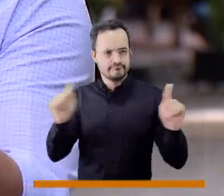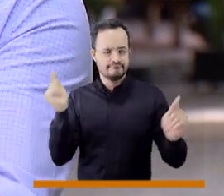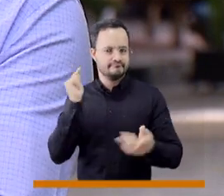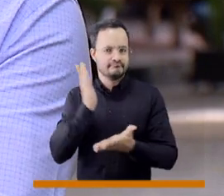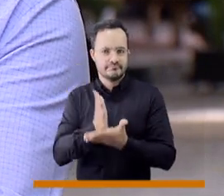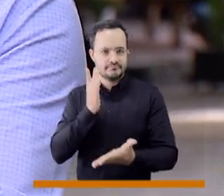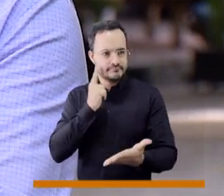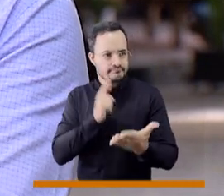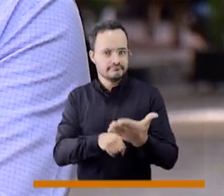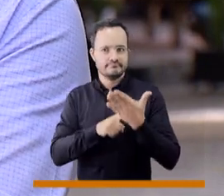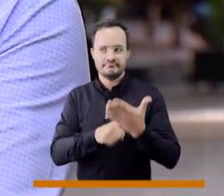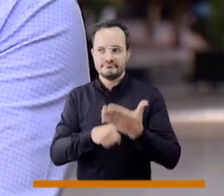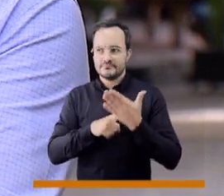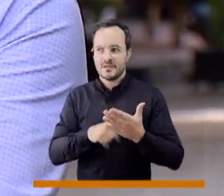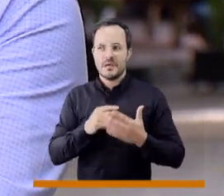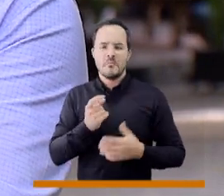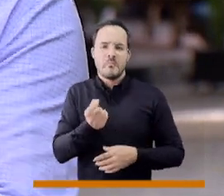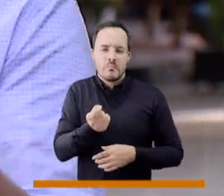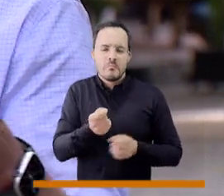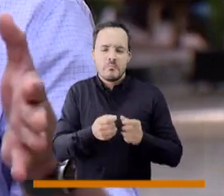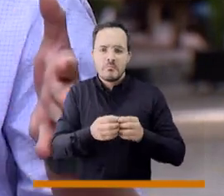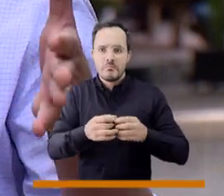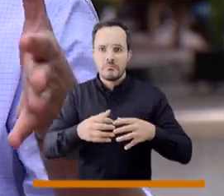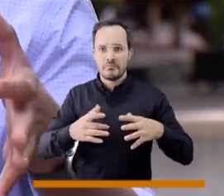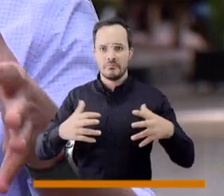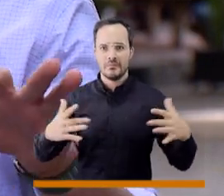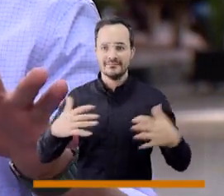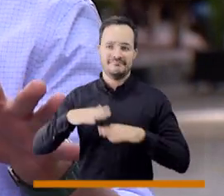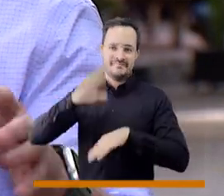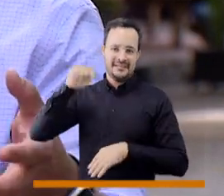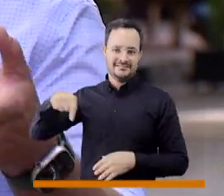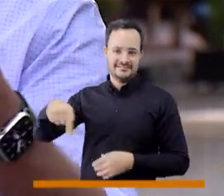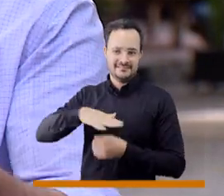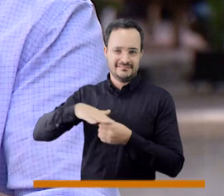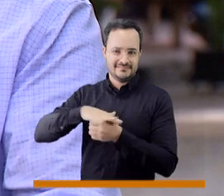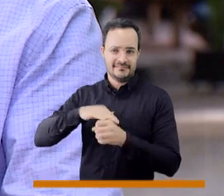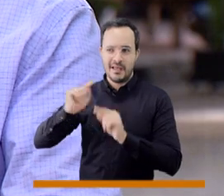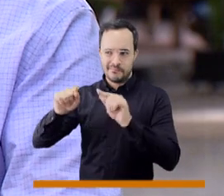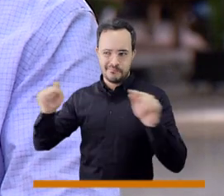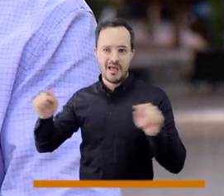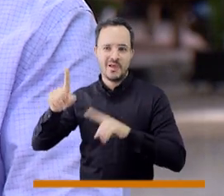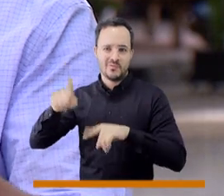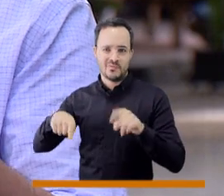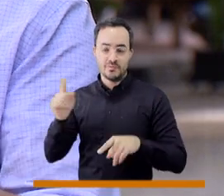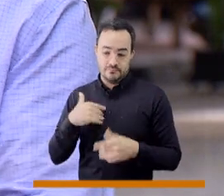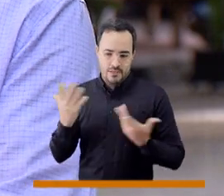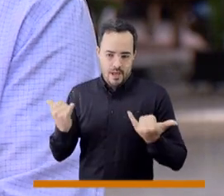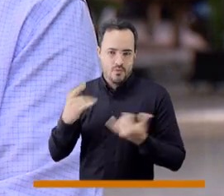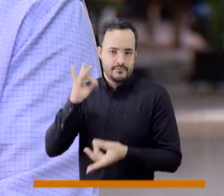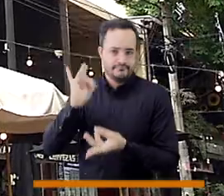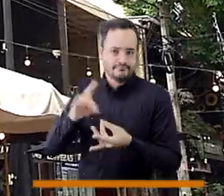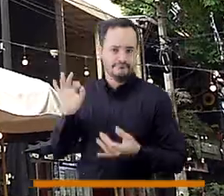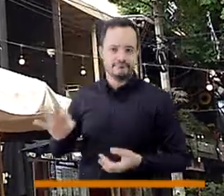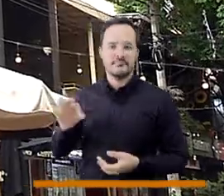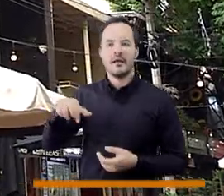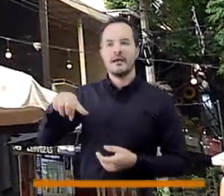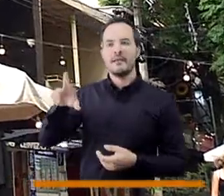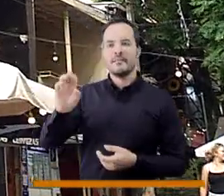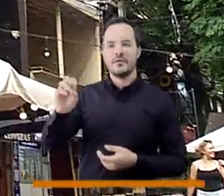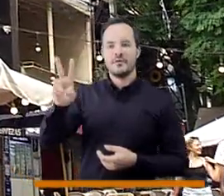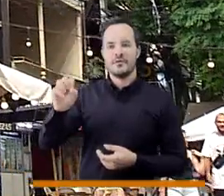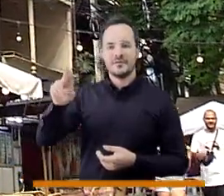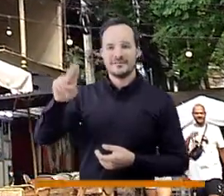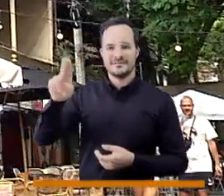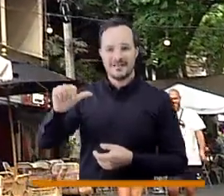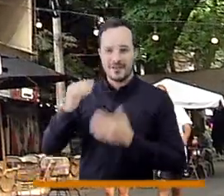cada vez es más evidente, se ha venido evidenciando más, en especial en estos sectores. Estamos hoy en el Poblado, aquí en Provenza, y muy